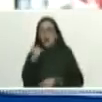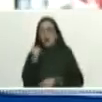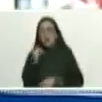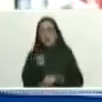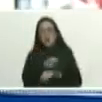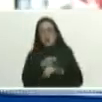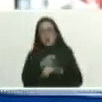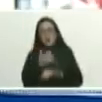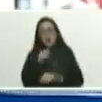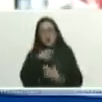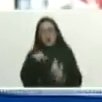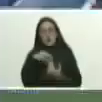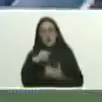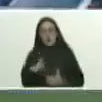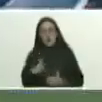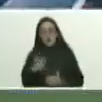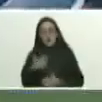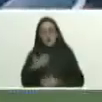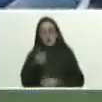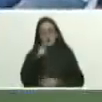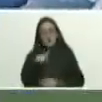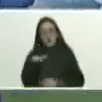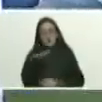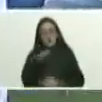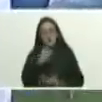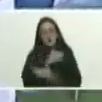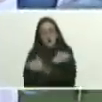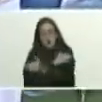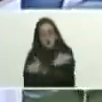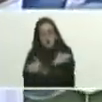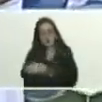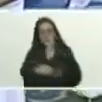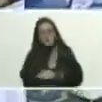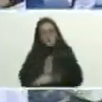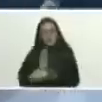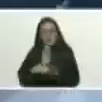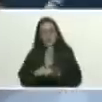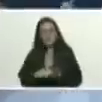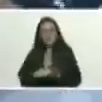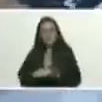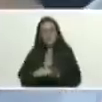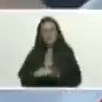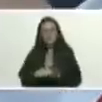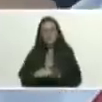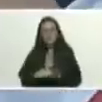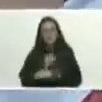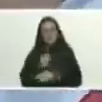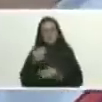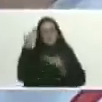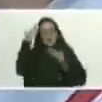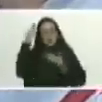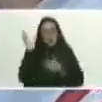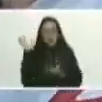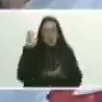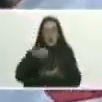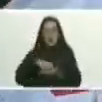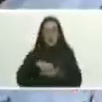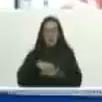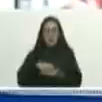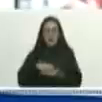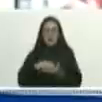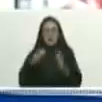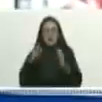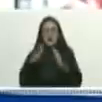tiene revolución, el pueblo tiene quien lo abrace, el pueblo tiene quien lo proteja. Mis saludos, Aragua.